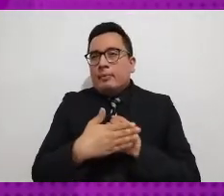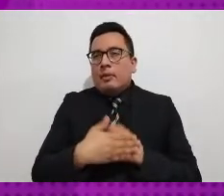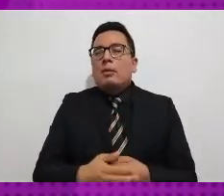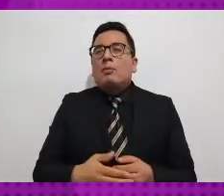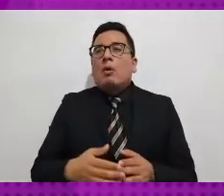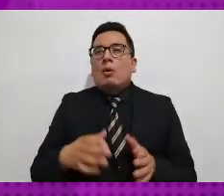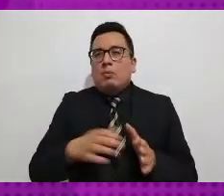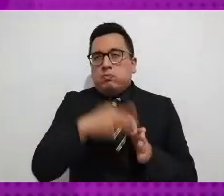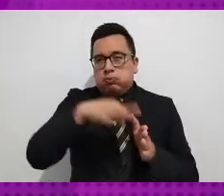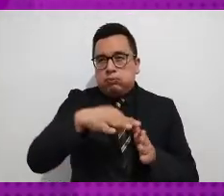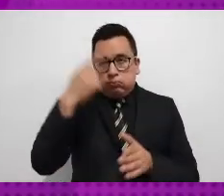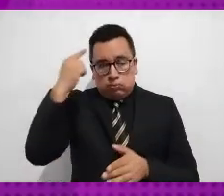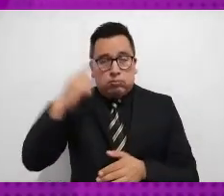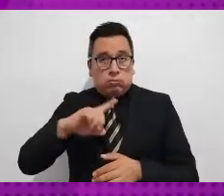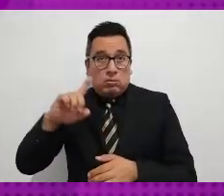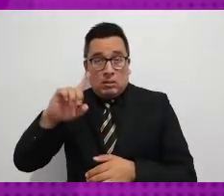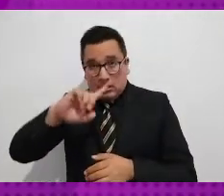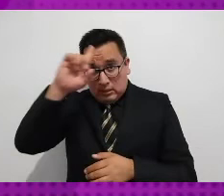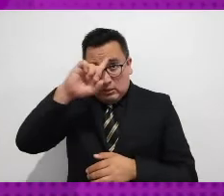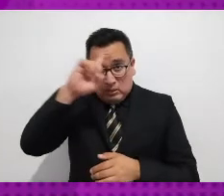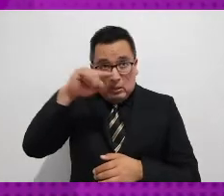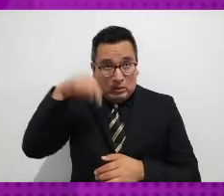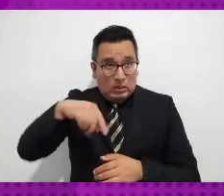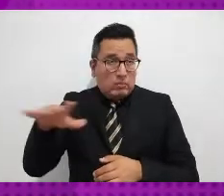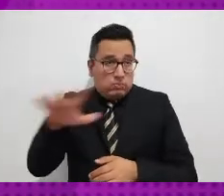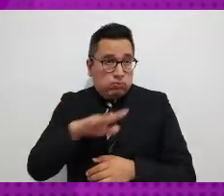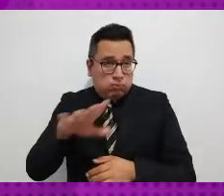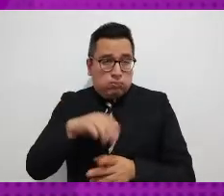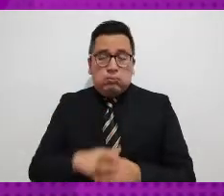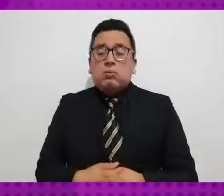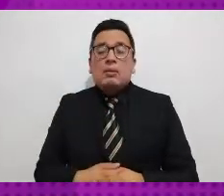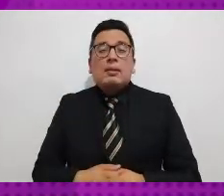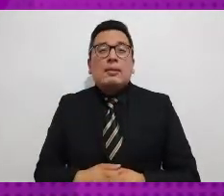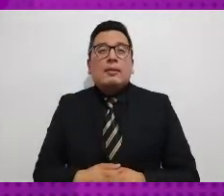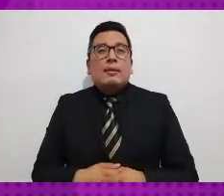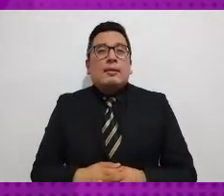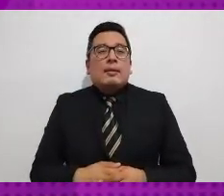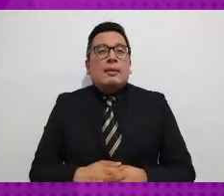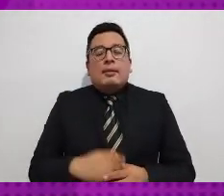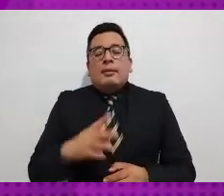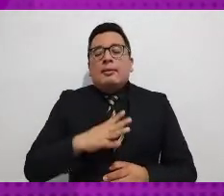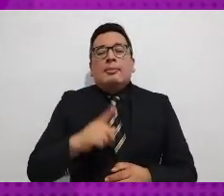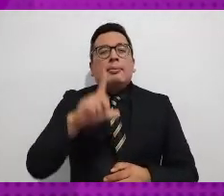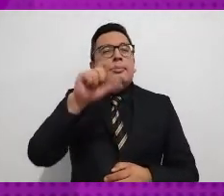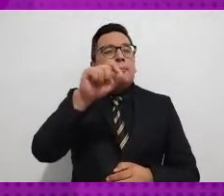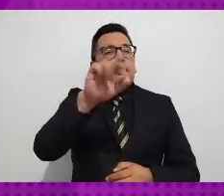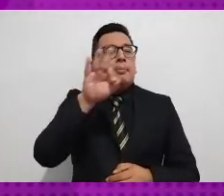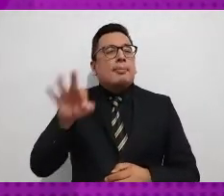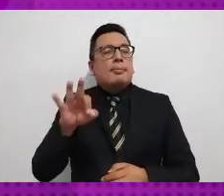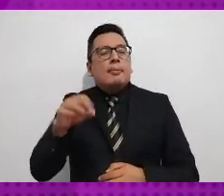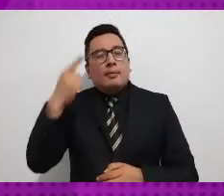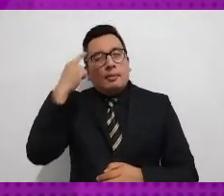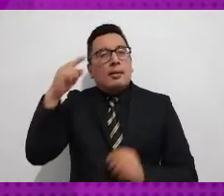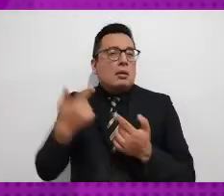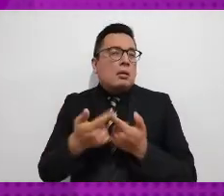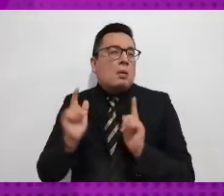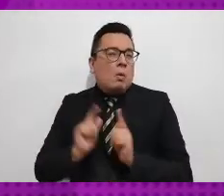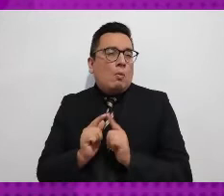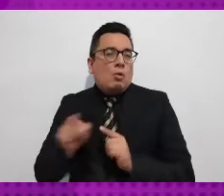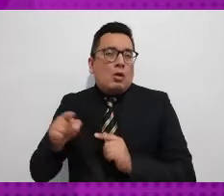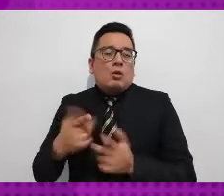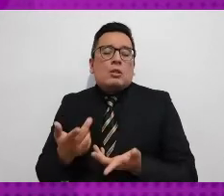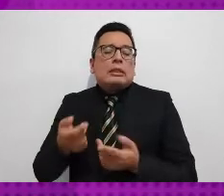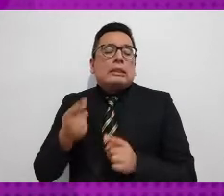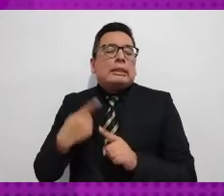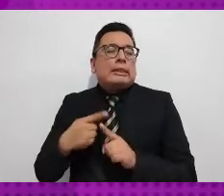distritales tengan pues se puedan haber 20% para grupos vulnerables, entre ellos la diversidad, y